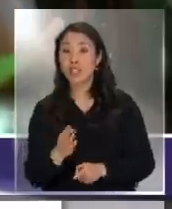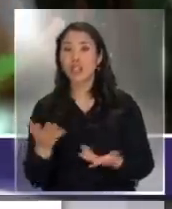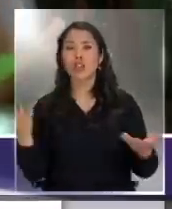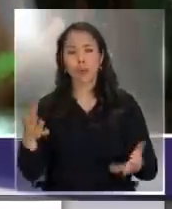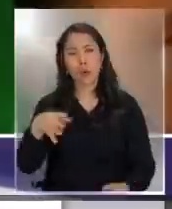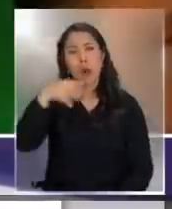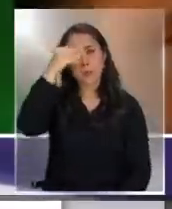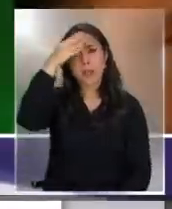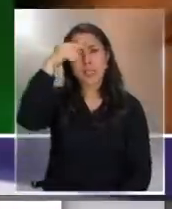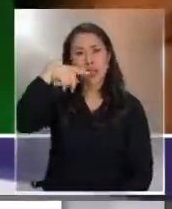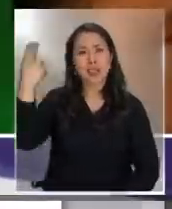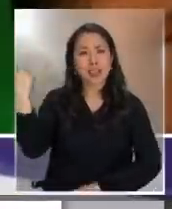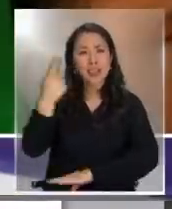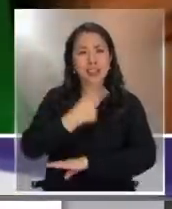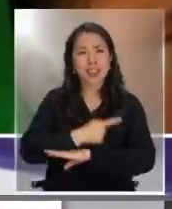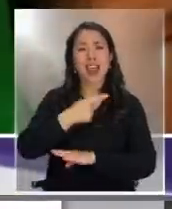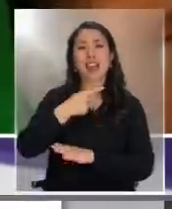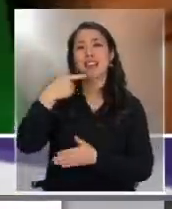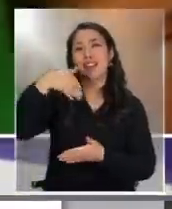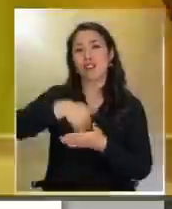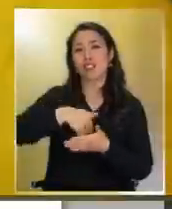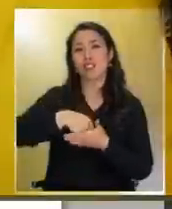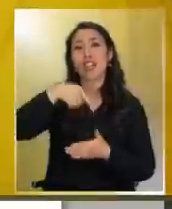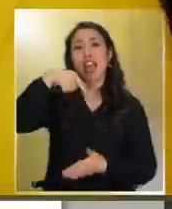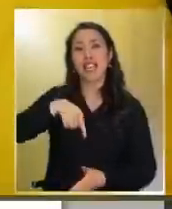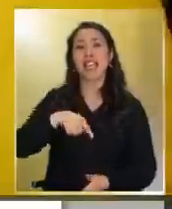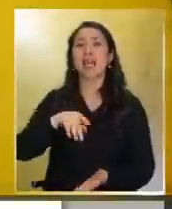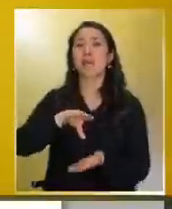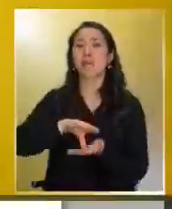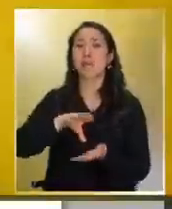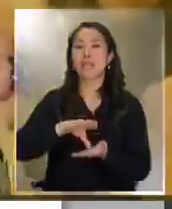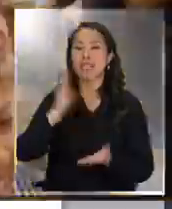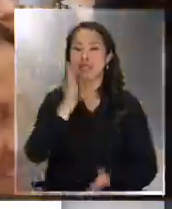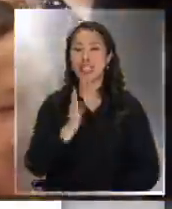este día electoral acá en Río de Janeiro.